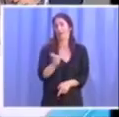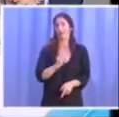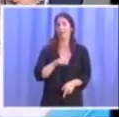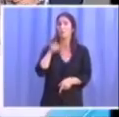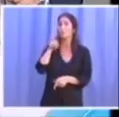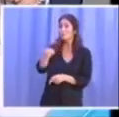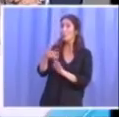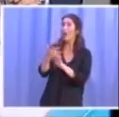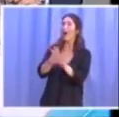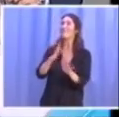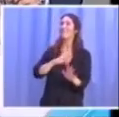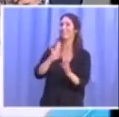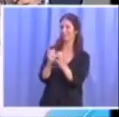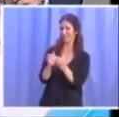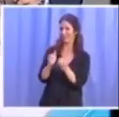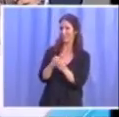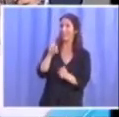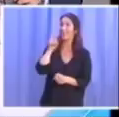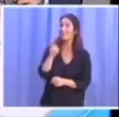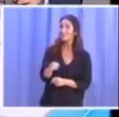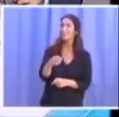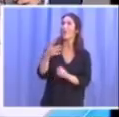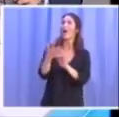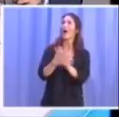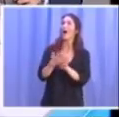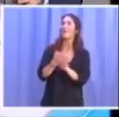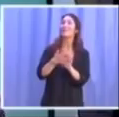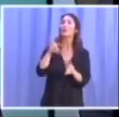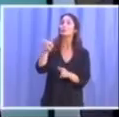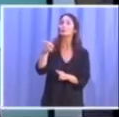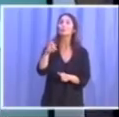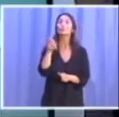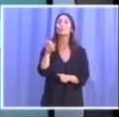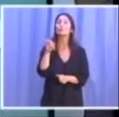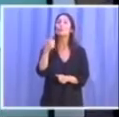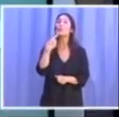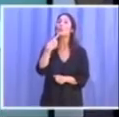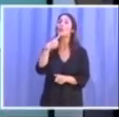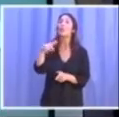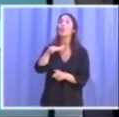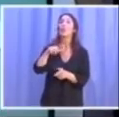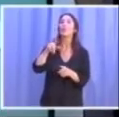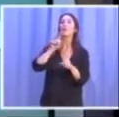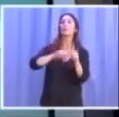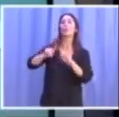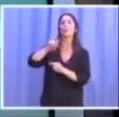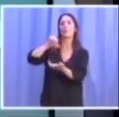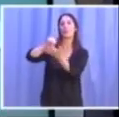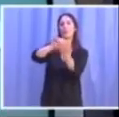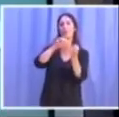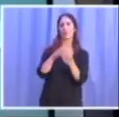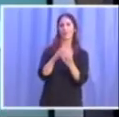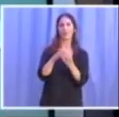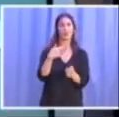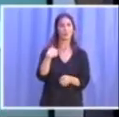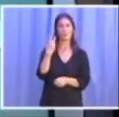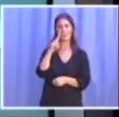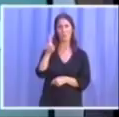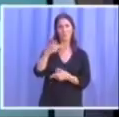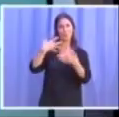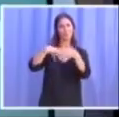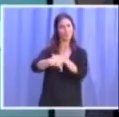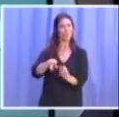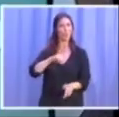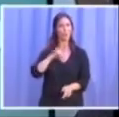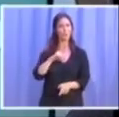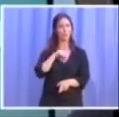claro, hablando usted de Granada y de que usted está en los sitios donde... Usted lo dice donde están en Granada los problemas. ¿No le vi los problemas de la fusión hospitalaria